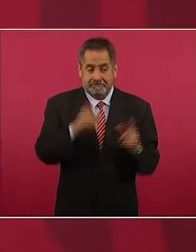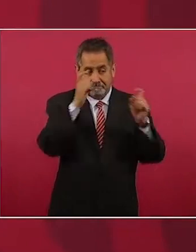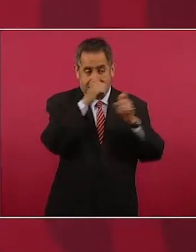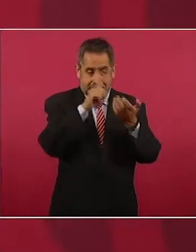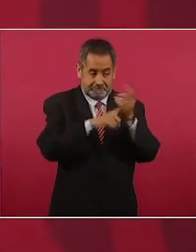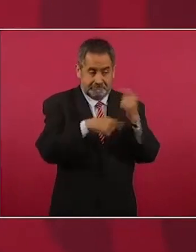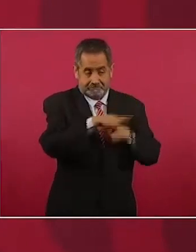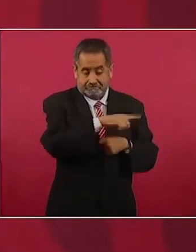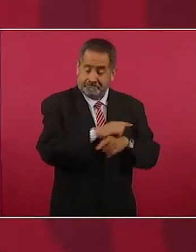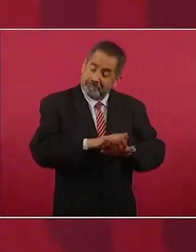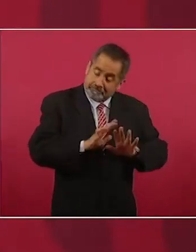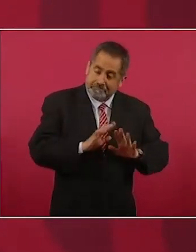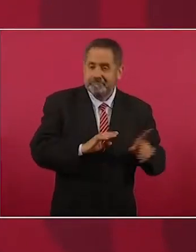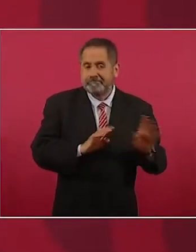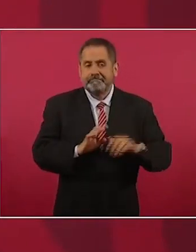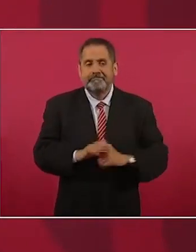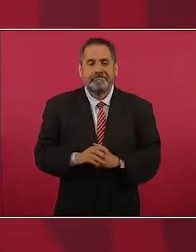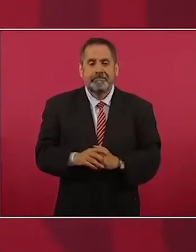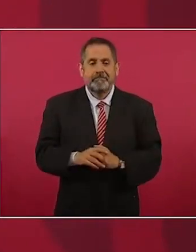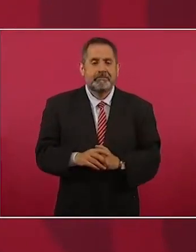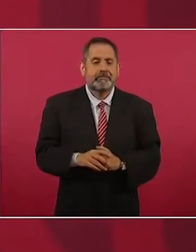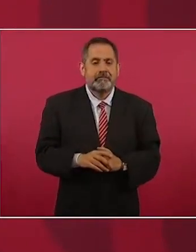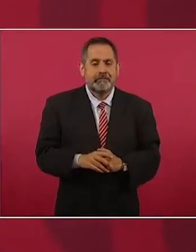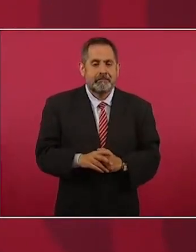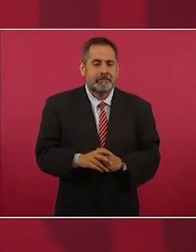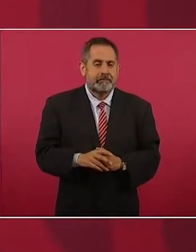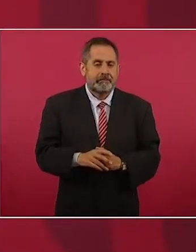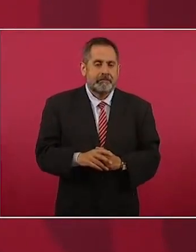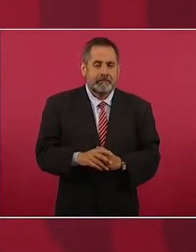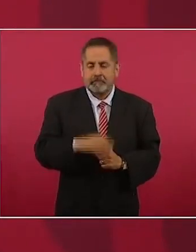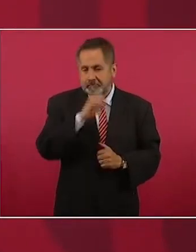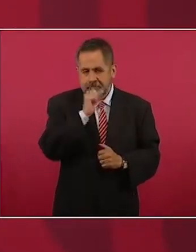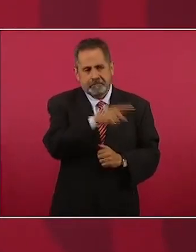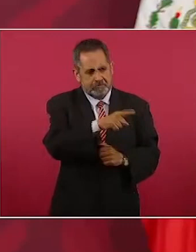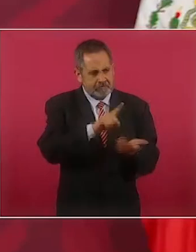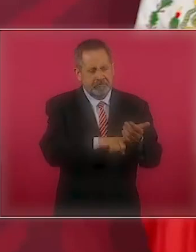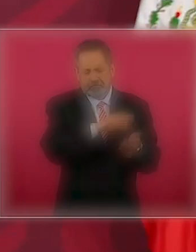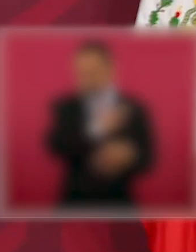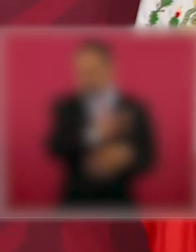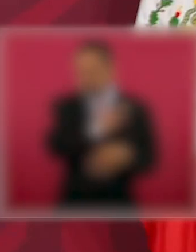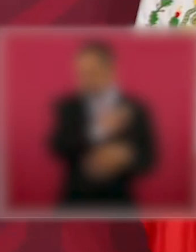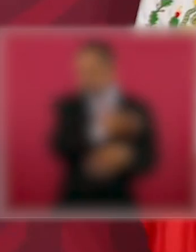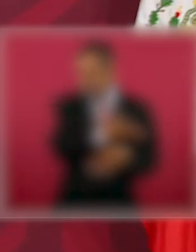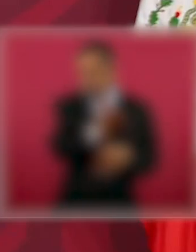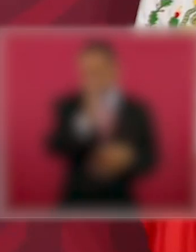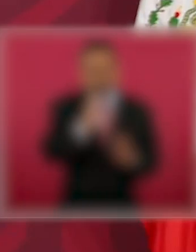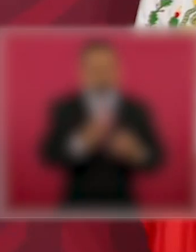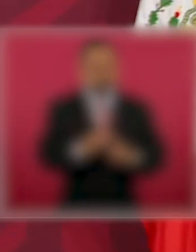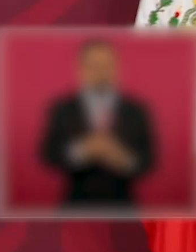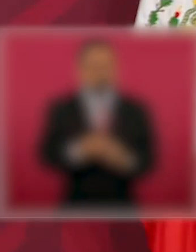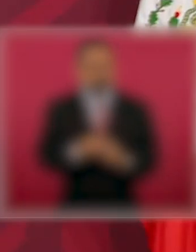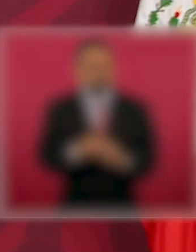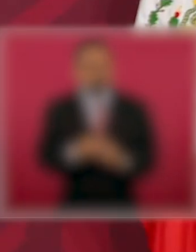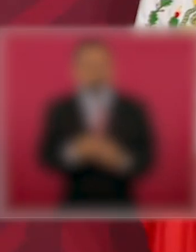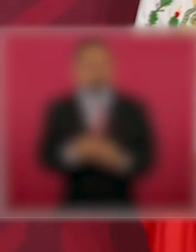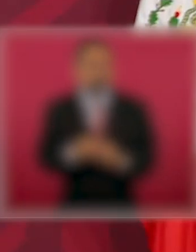complicado, pero también pueden. Canal 14.